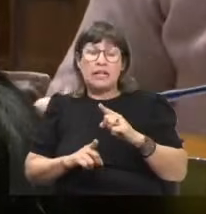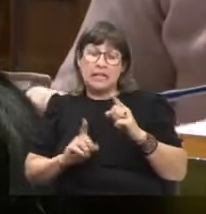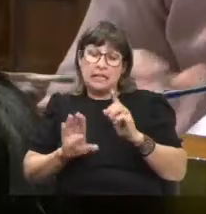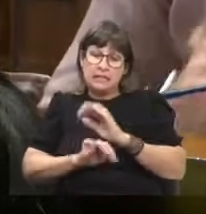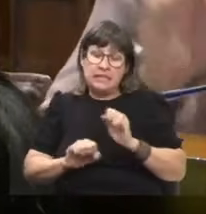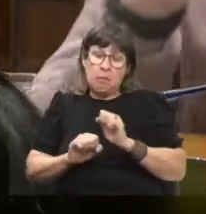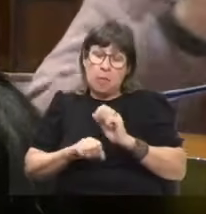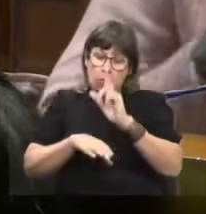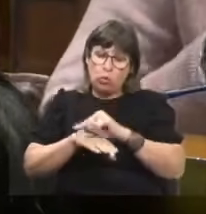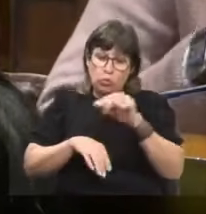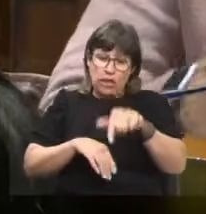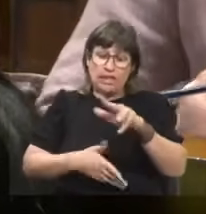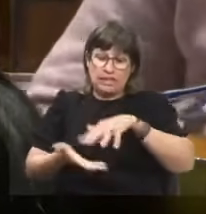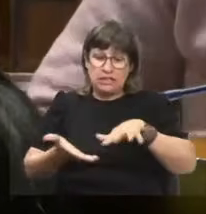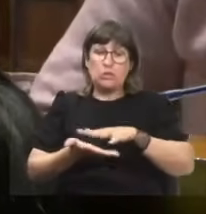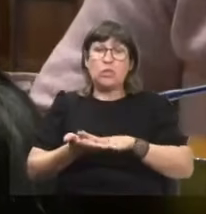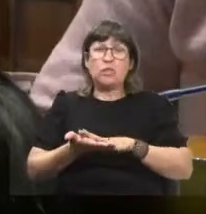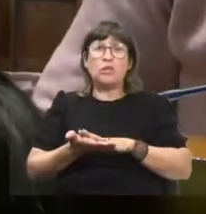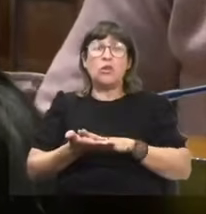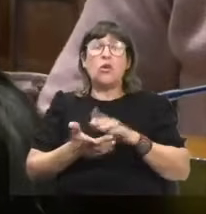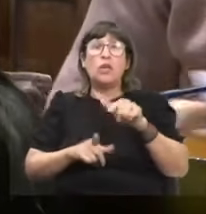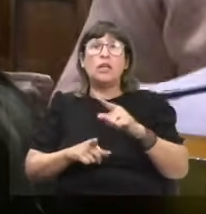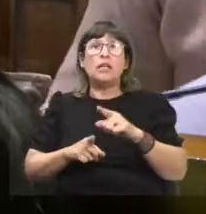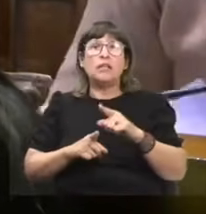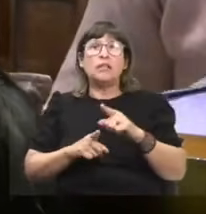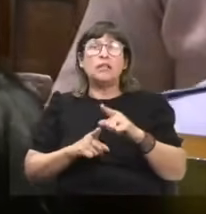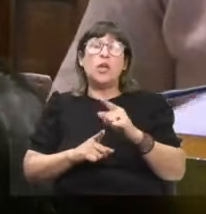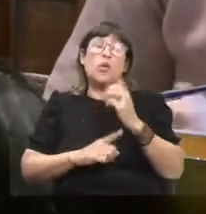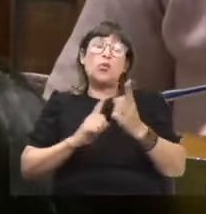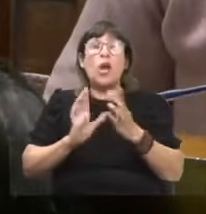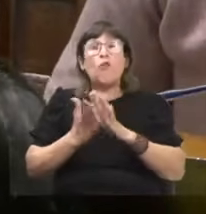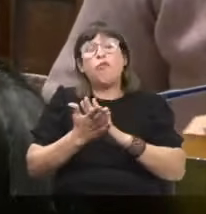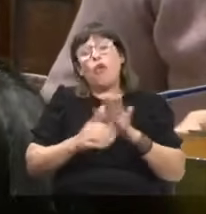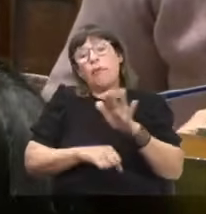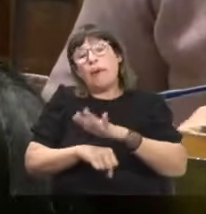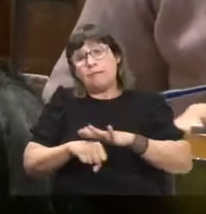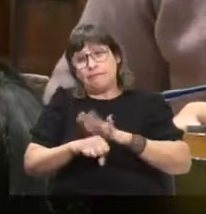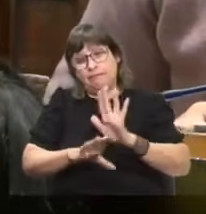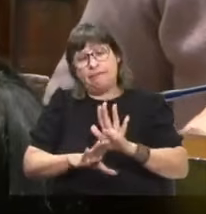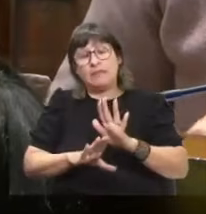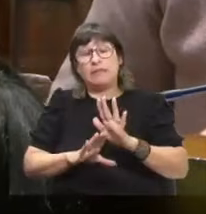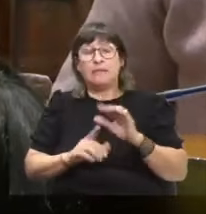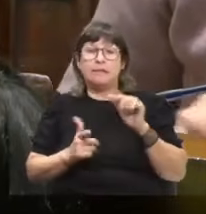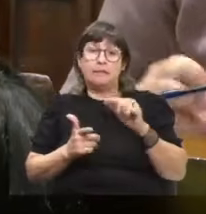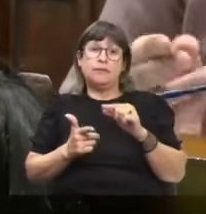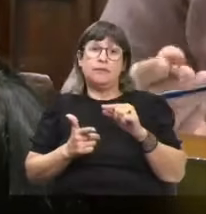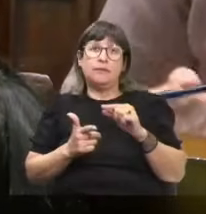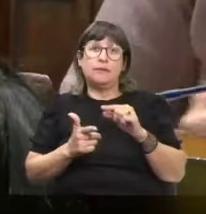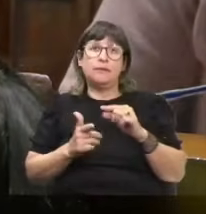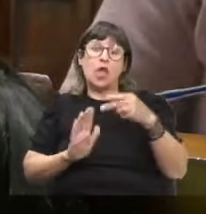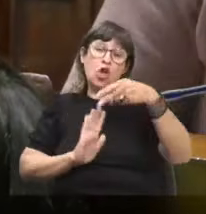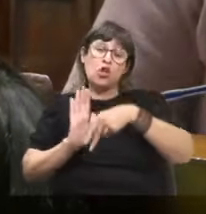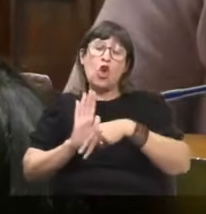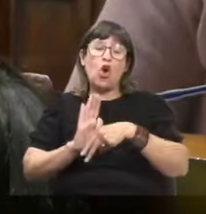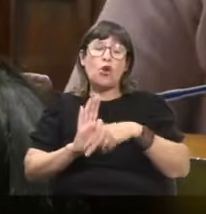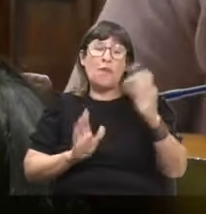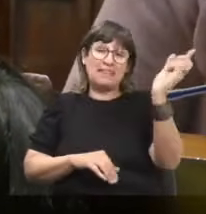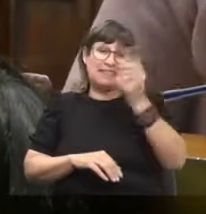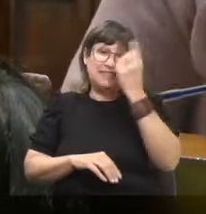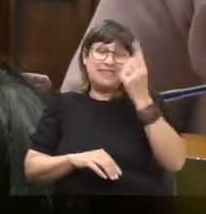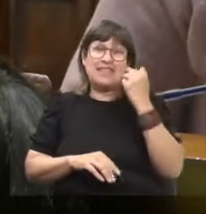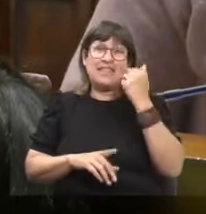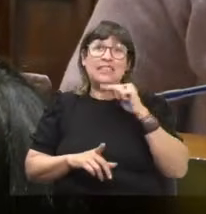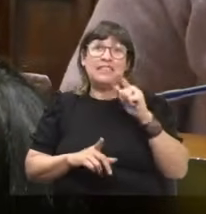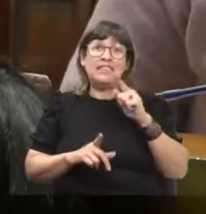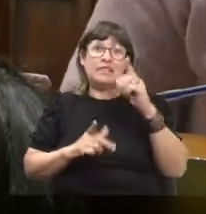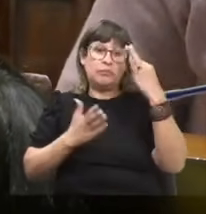voy a mencionar de manera somera son las siguientes. Normas internacionales